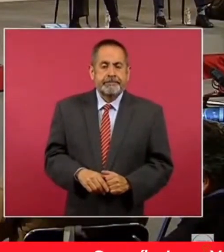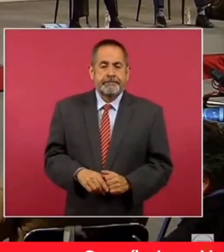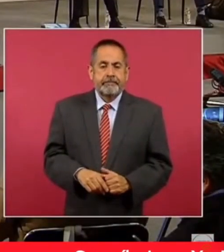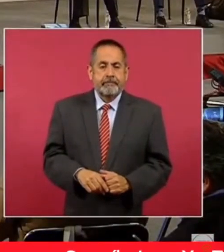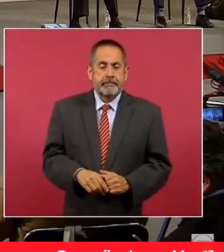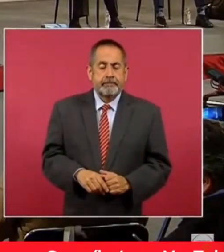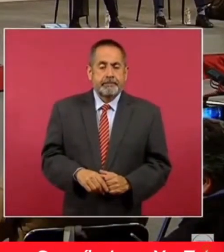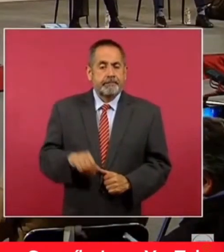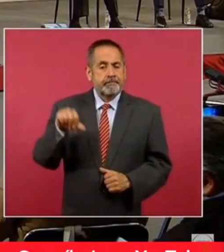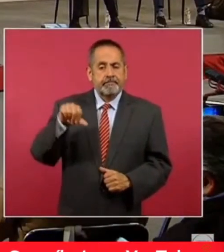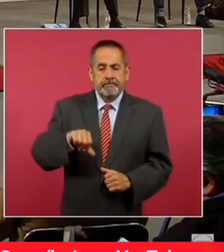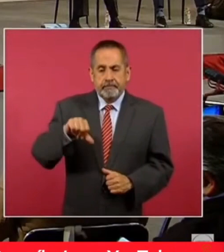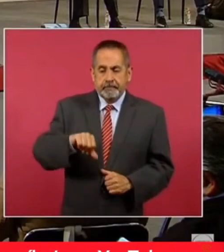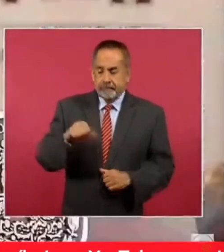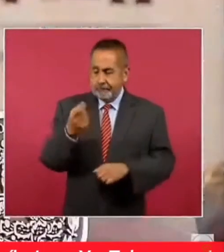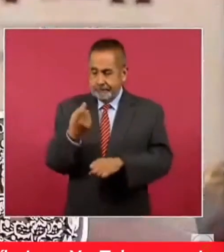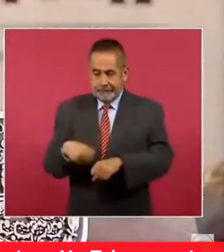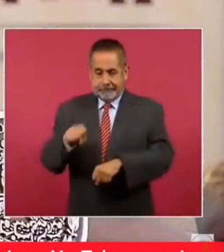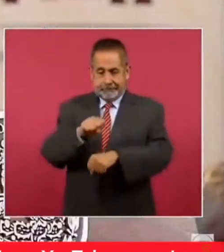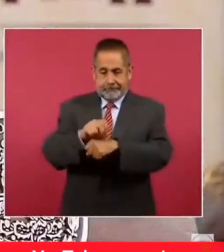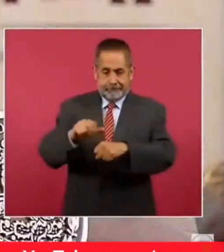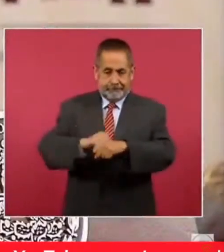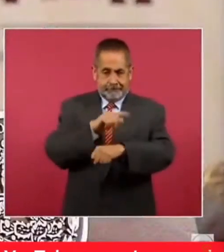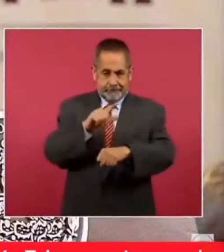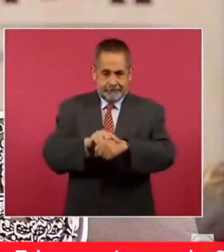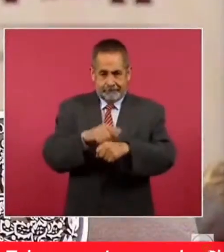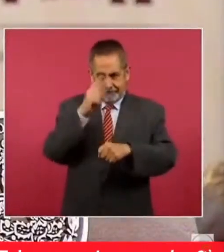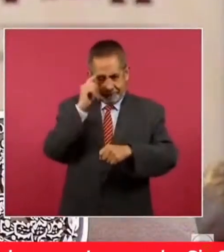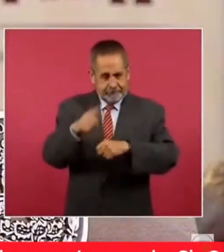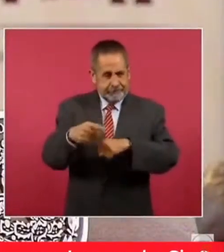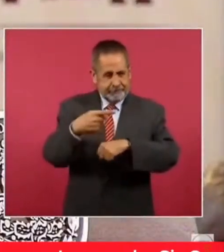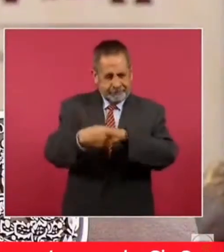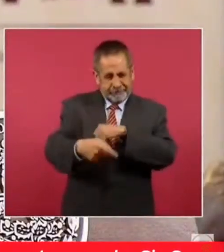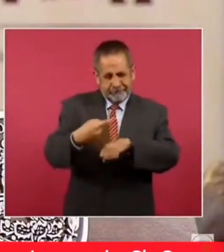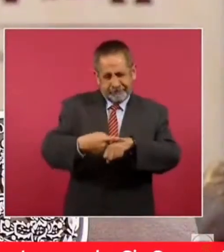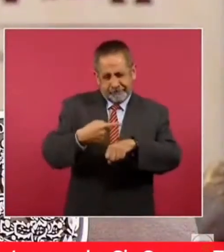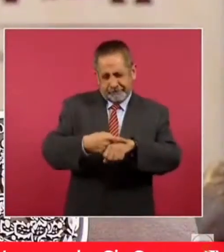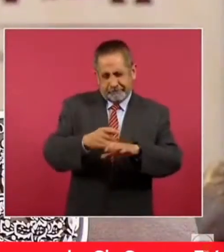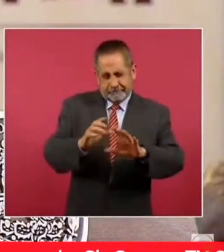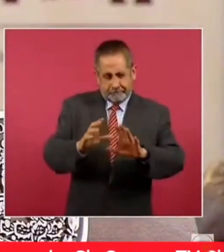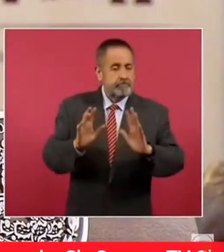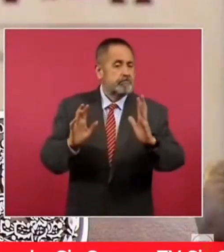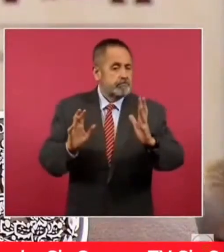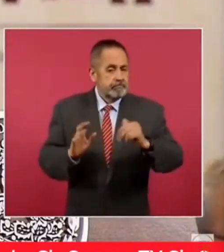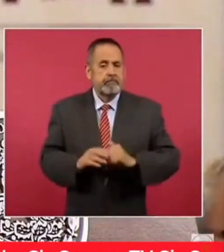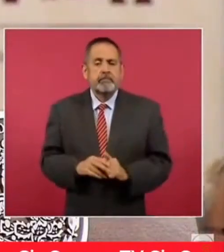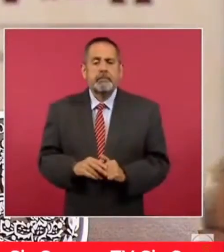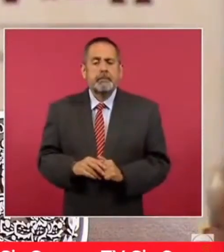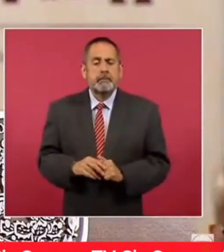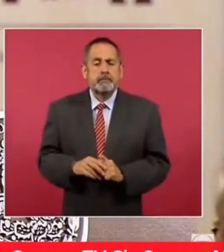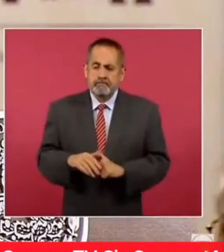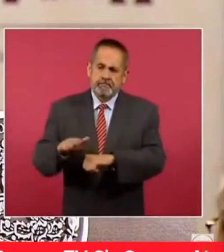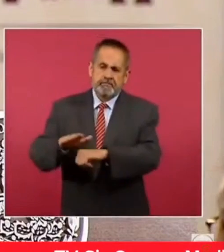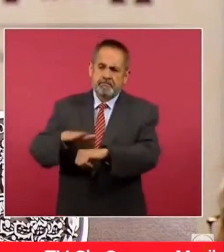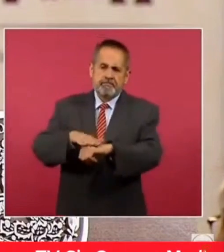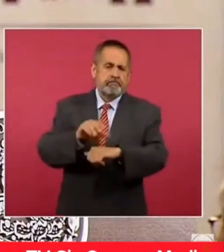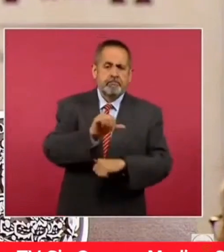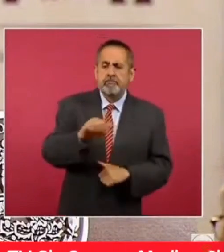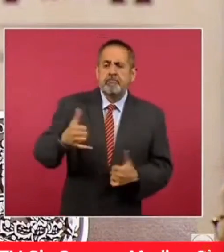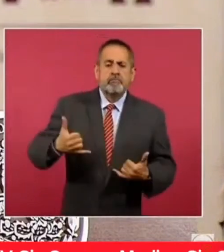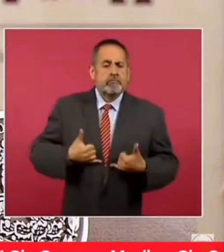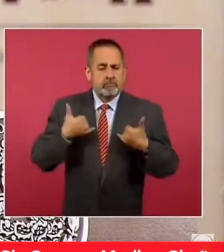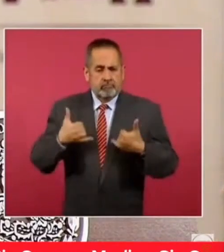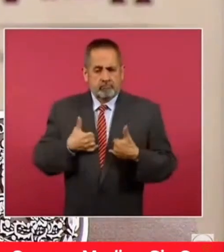Hoy, en el marco de la Semana Nacional contra Riesgos Sanitarios, invitamos a todas y todos, pero especialmente a nuestros jóvenes,